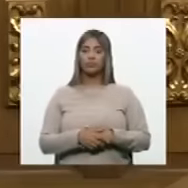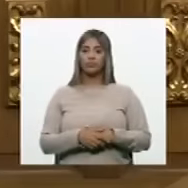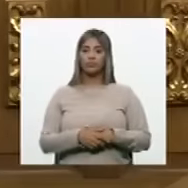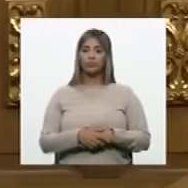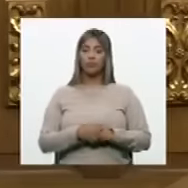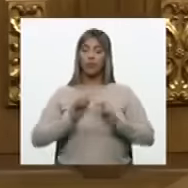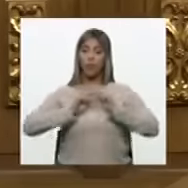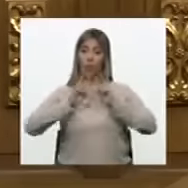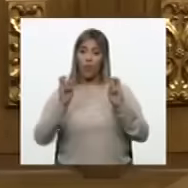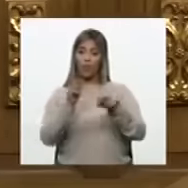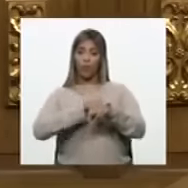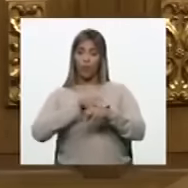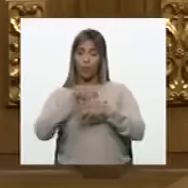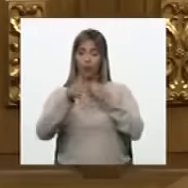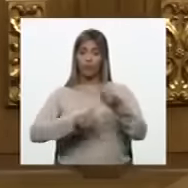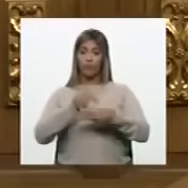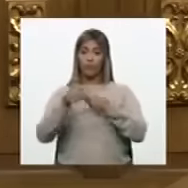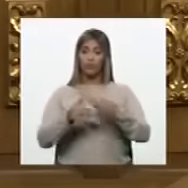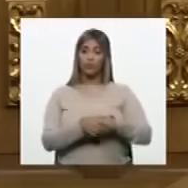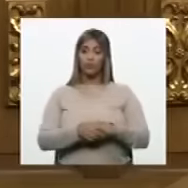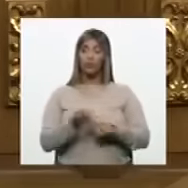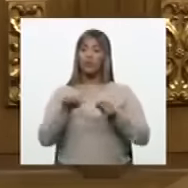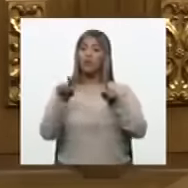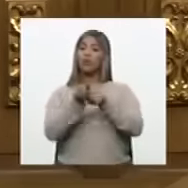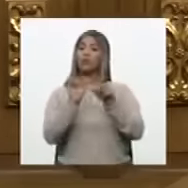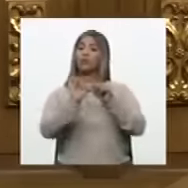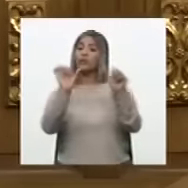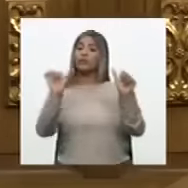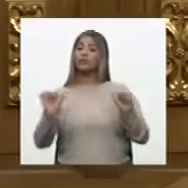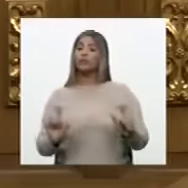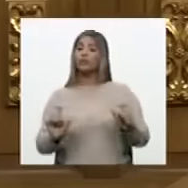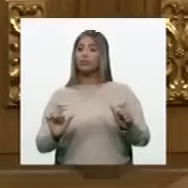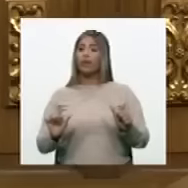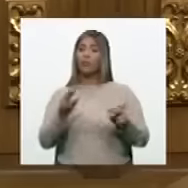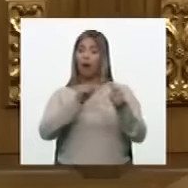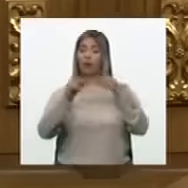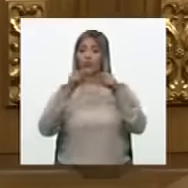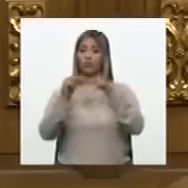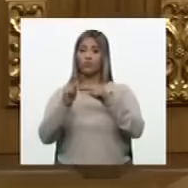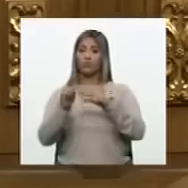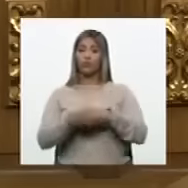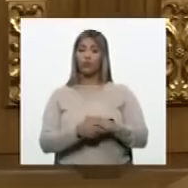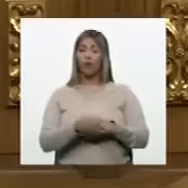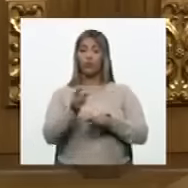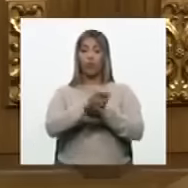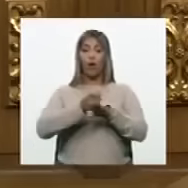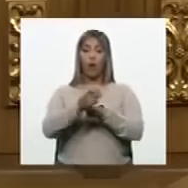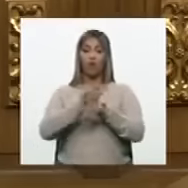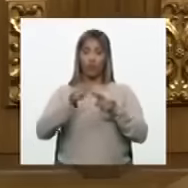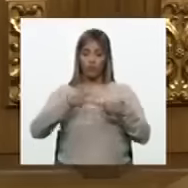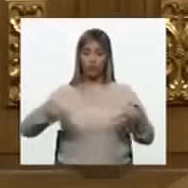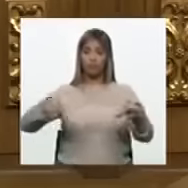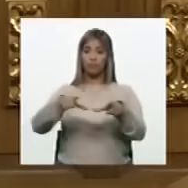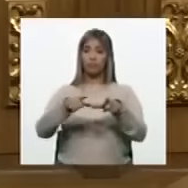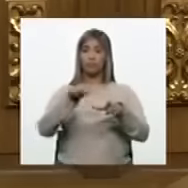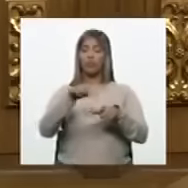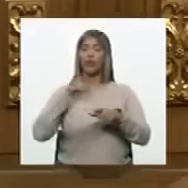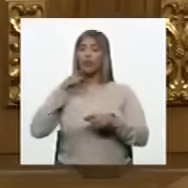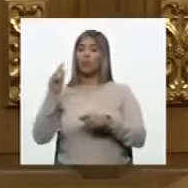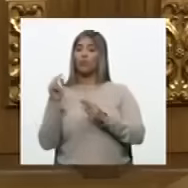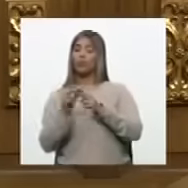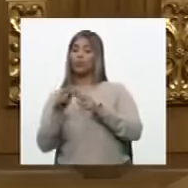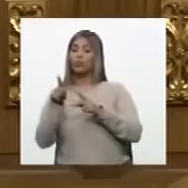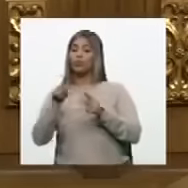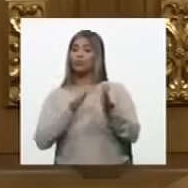En la nueva era de la revolución, con un sistema para la construcción del gobierno territorial y popular